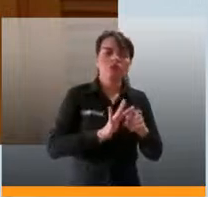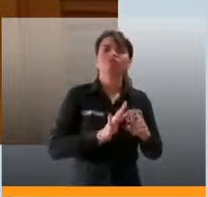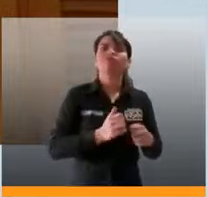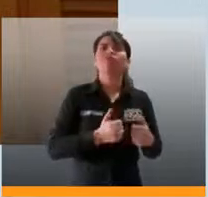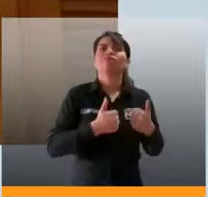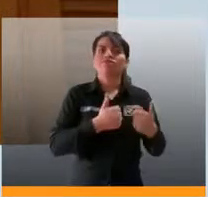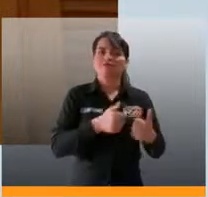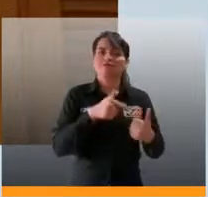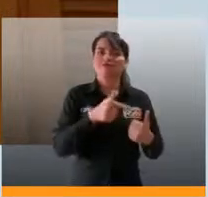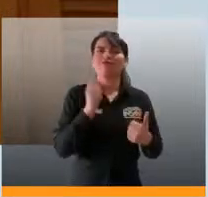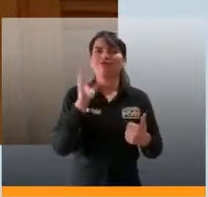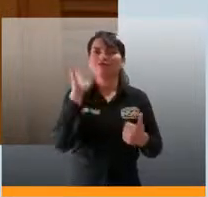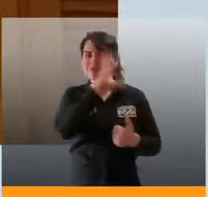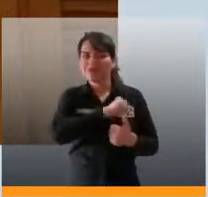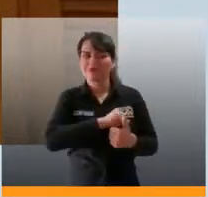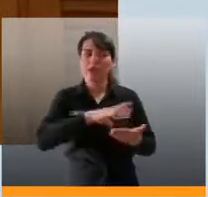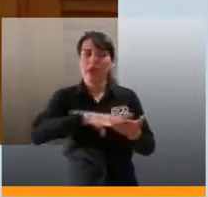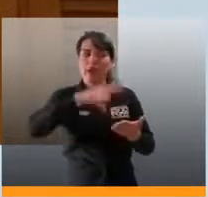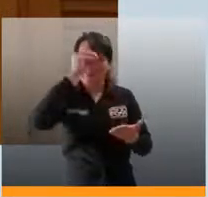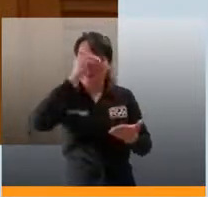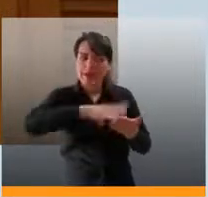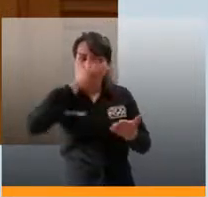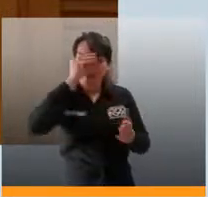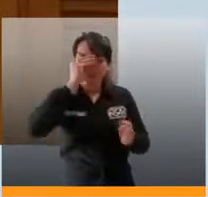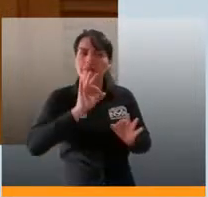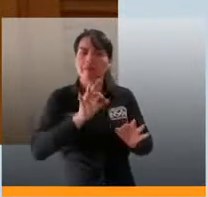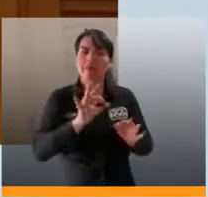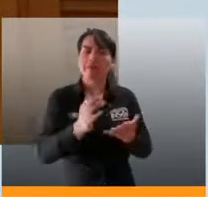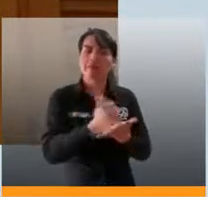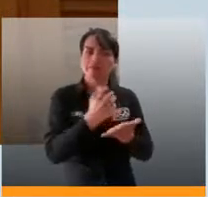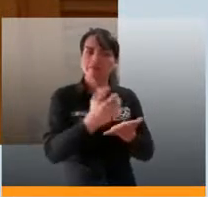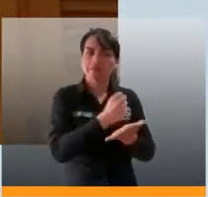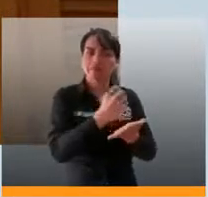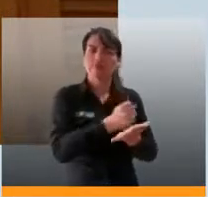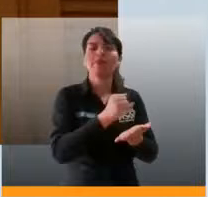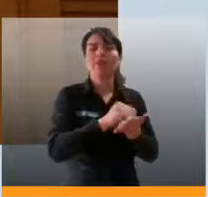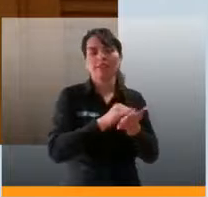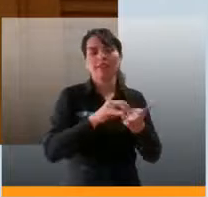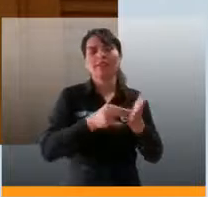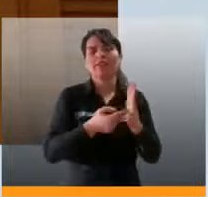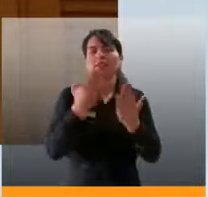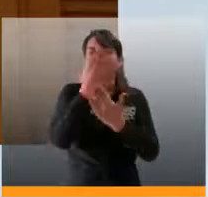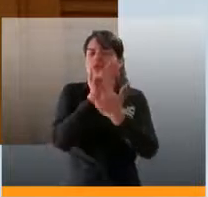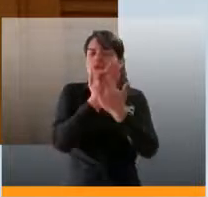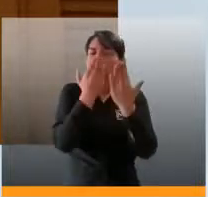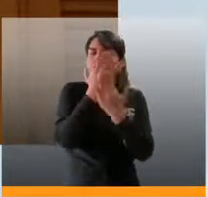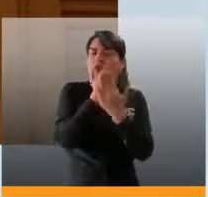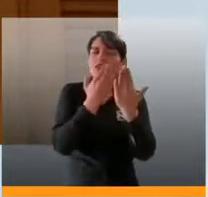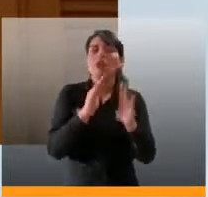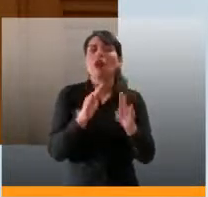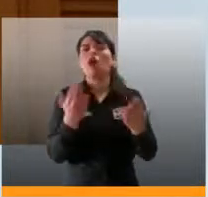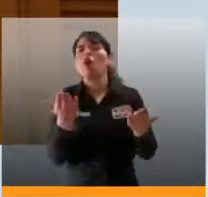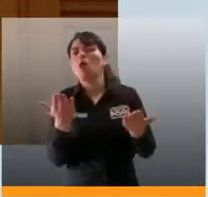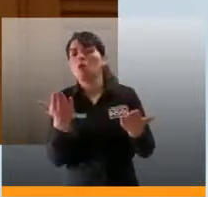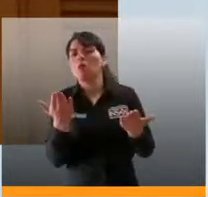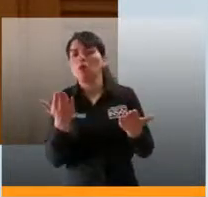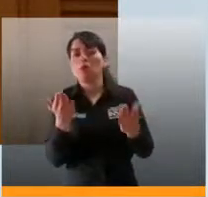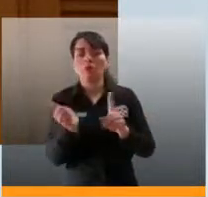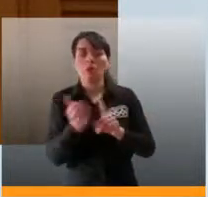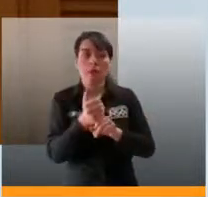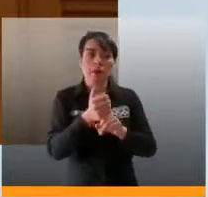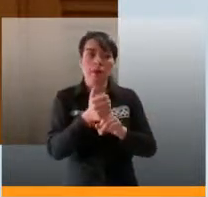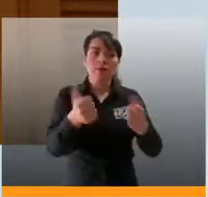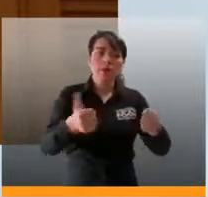los resultados de aprendizaje, revisar bien cómo se evalúan los logros, el tema